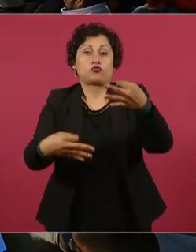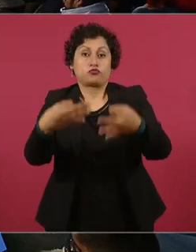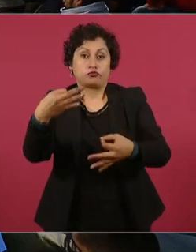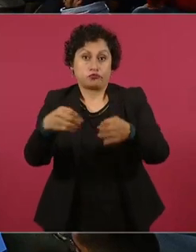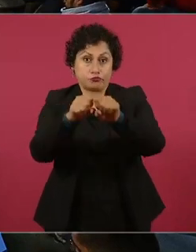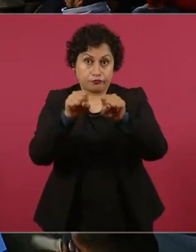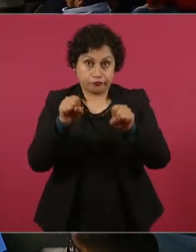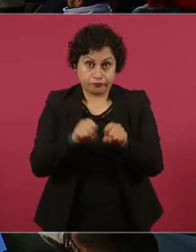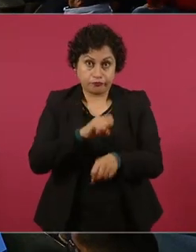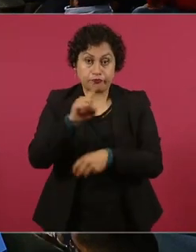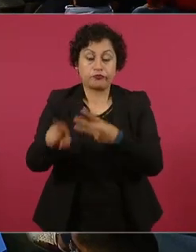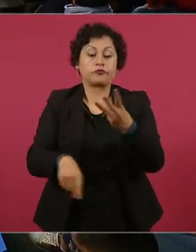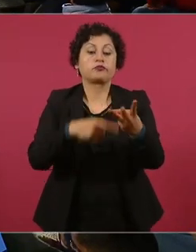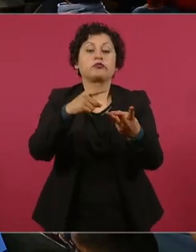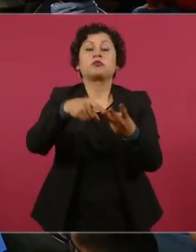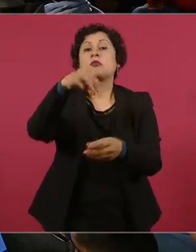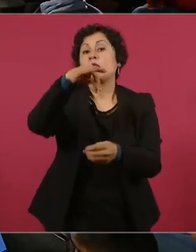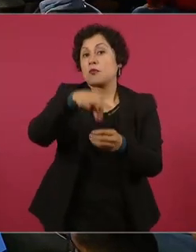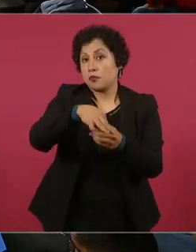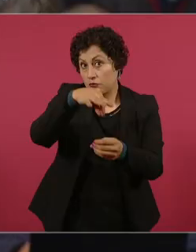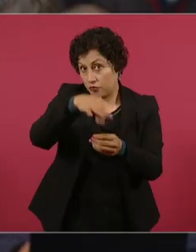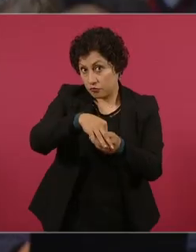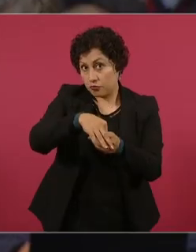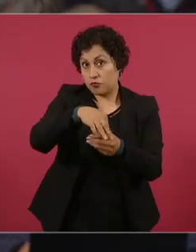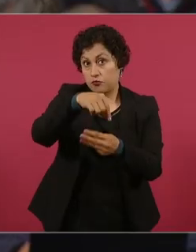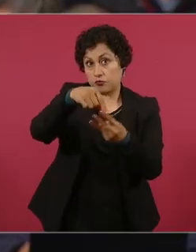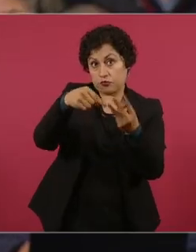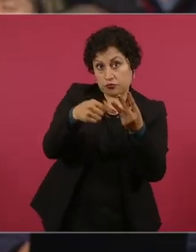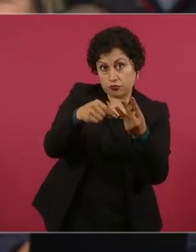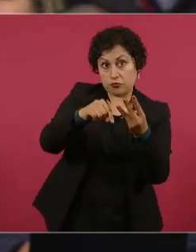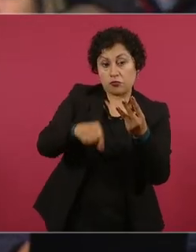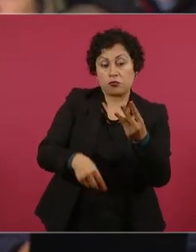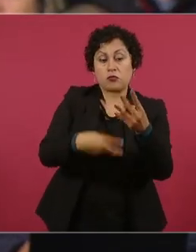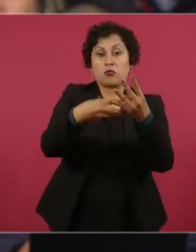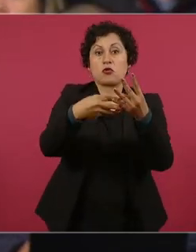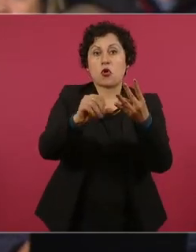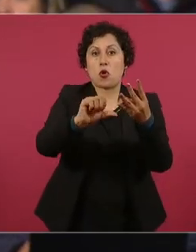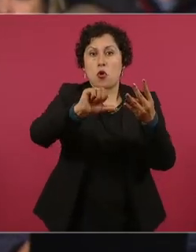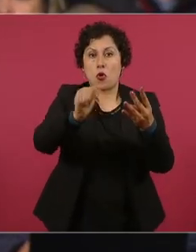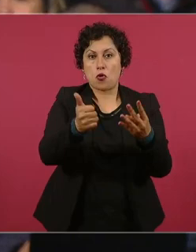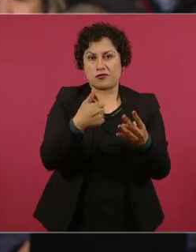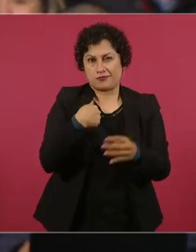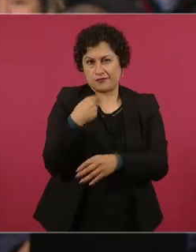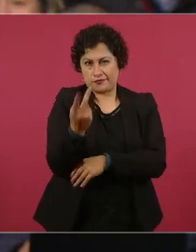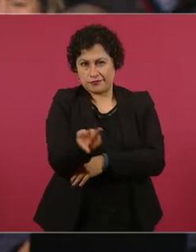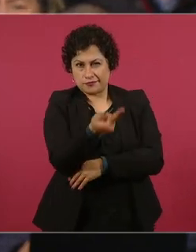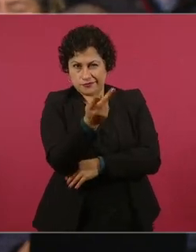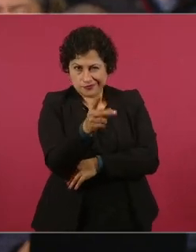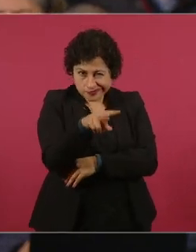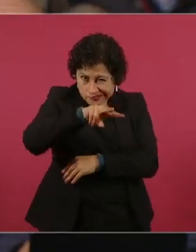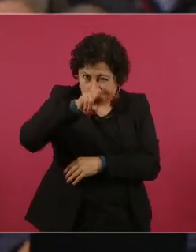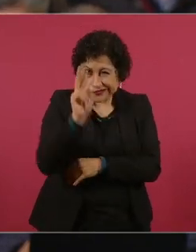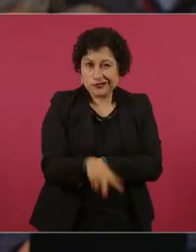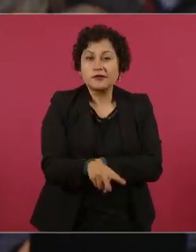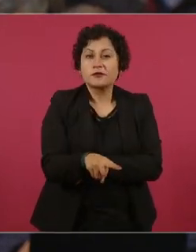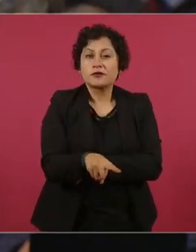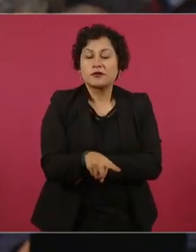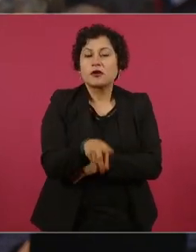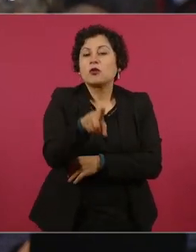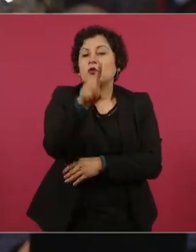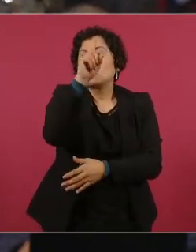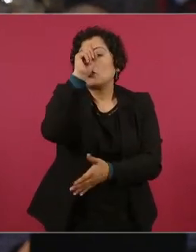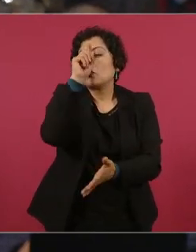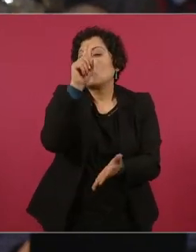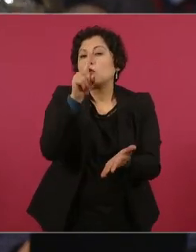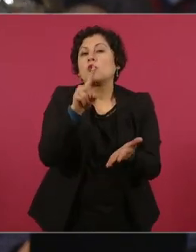materia electoral y otras más. ¿Realmente cree que se puedan puedan salir puedan este bueno, lo